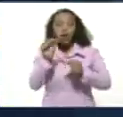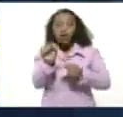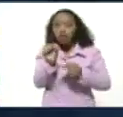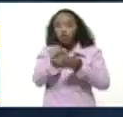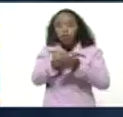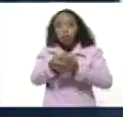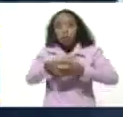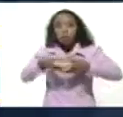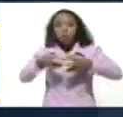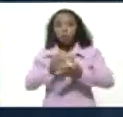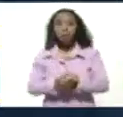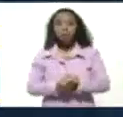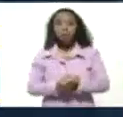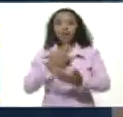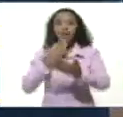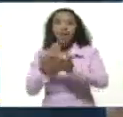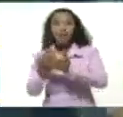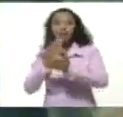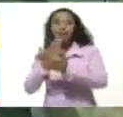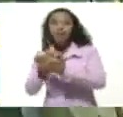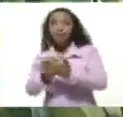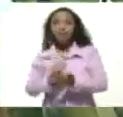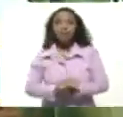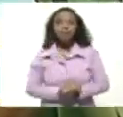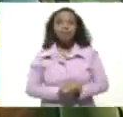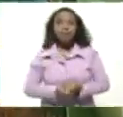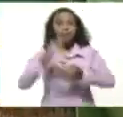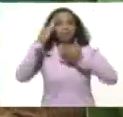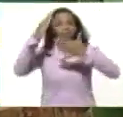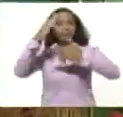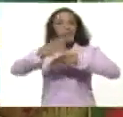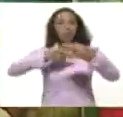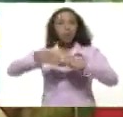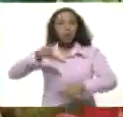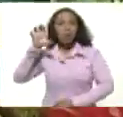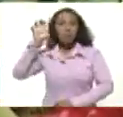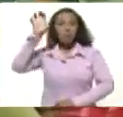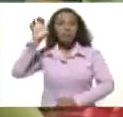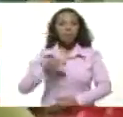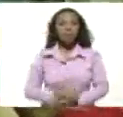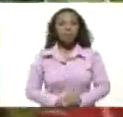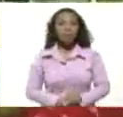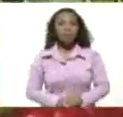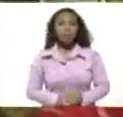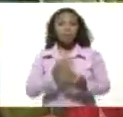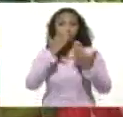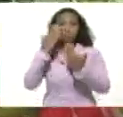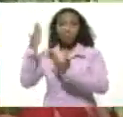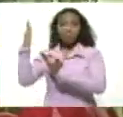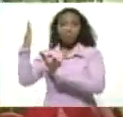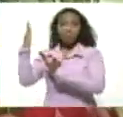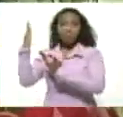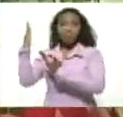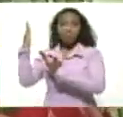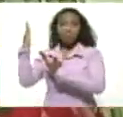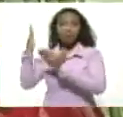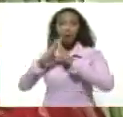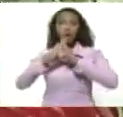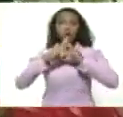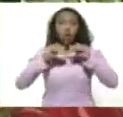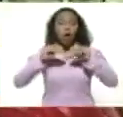Bienvenido. Gracias, gracias, Alexis. Saludo revolucionario y patriota. Bueno, miren todo lo que produce el Guarayra